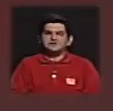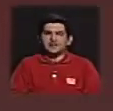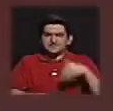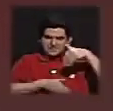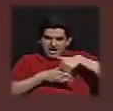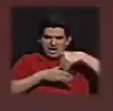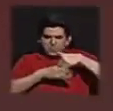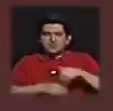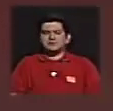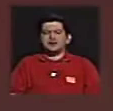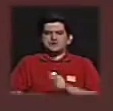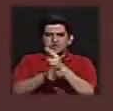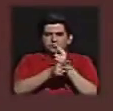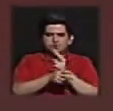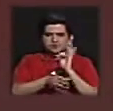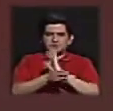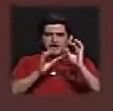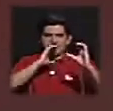de la SUTEL,